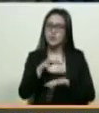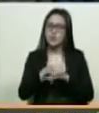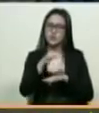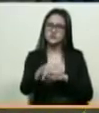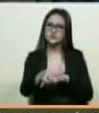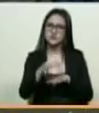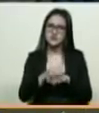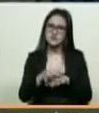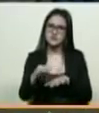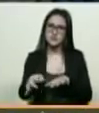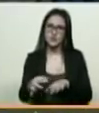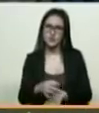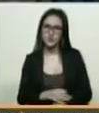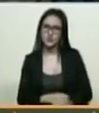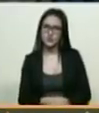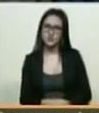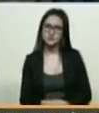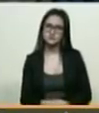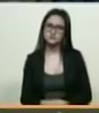una planificación